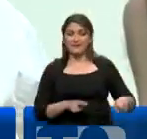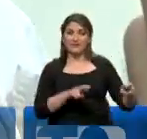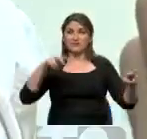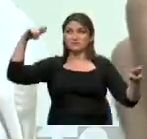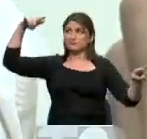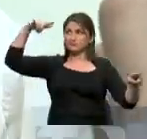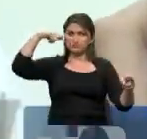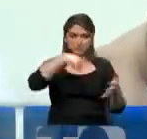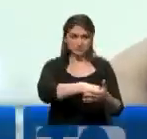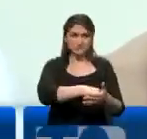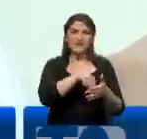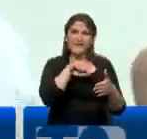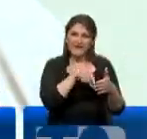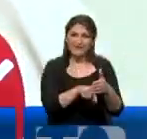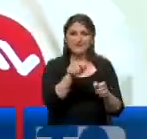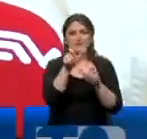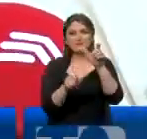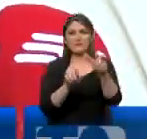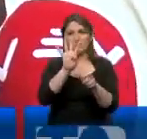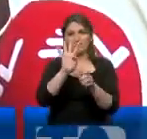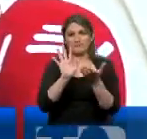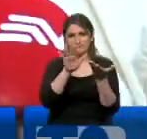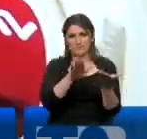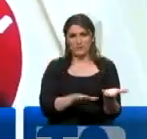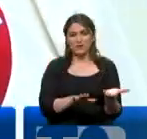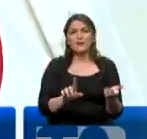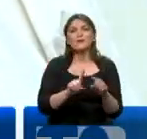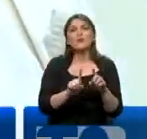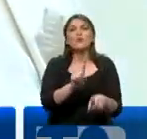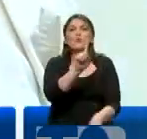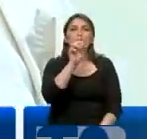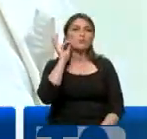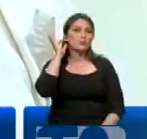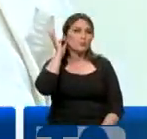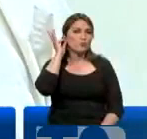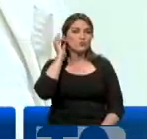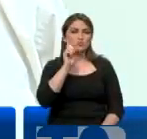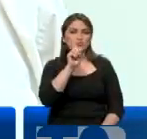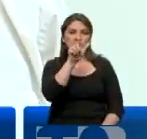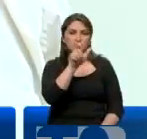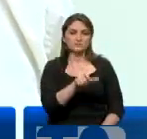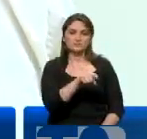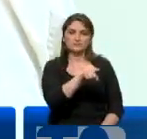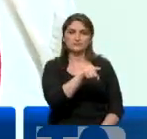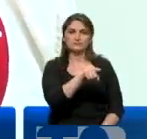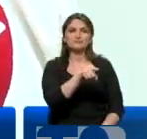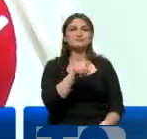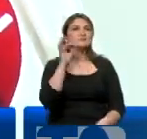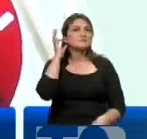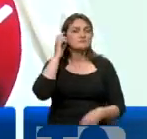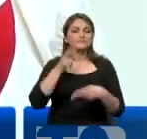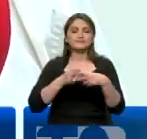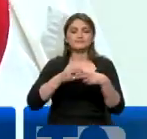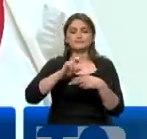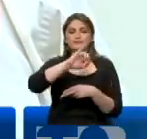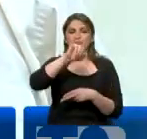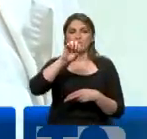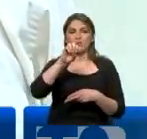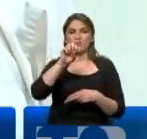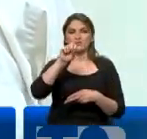logrado rescatar el cadáver de una de las integrantes de la avioneta, es la señora Josefina